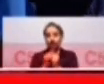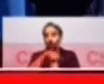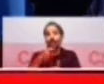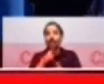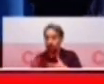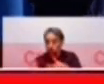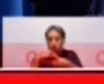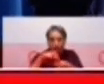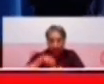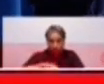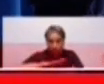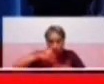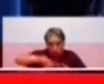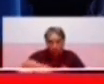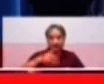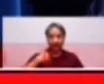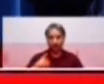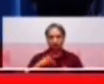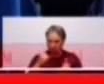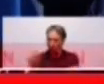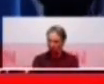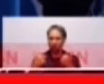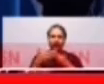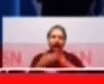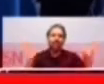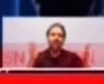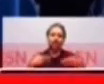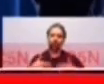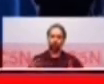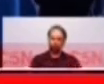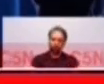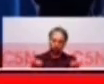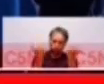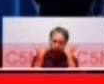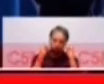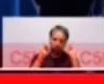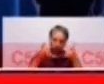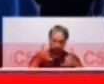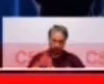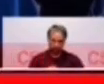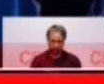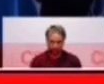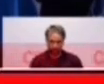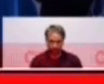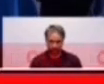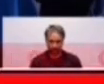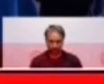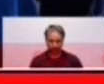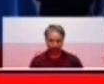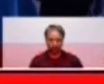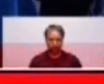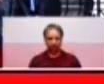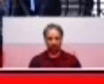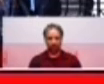llegar sino también de la propia percepción del dolor del otro quiero decir los pobres van a ser más pobres los indigentes van a